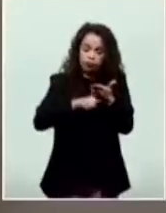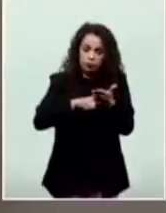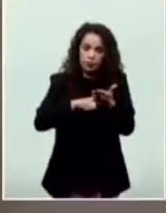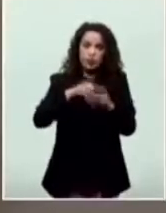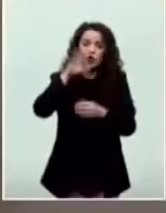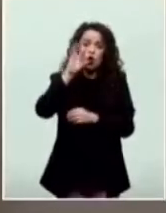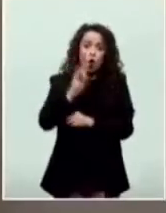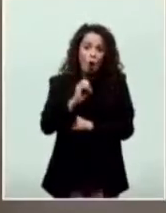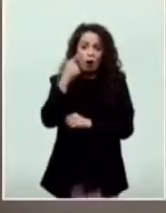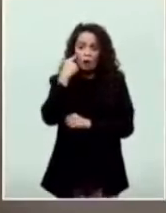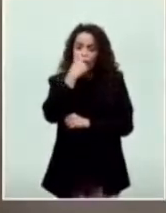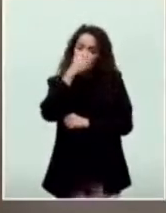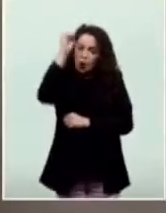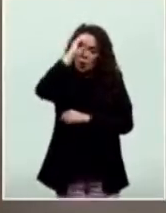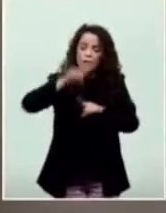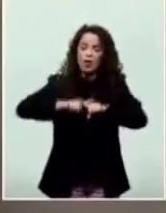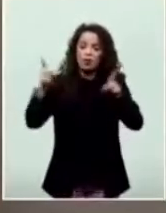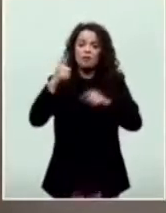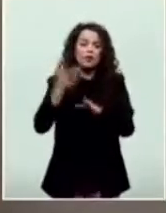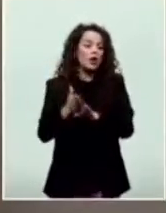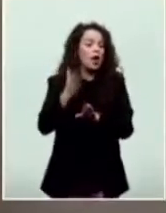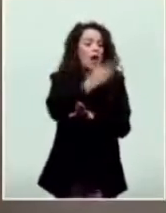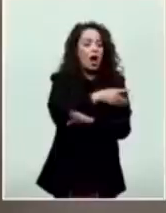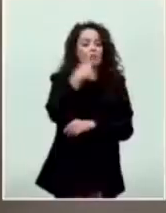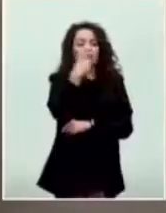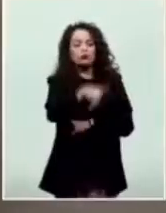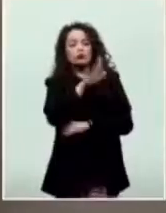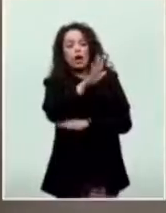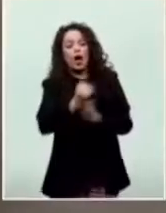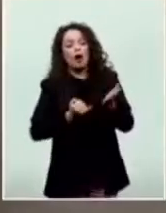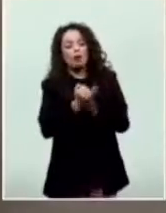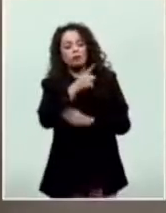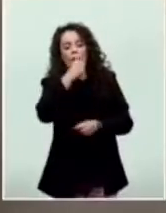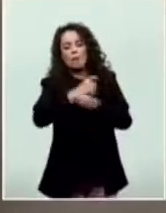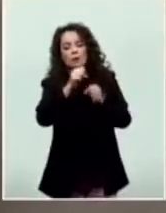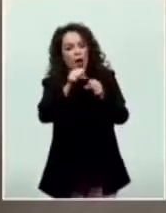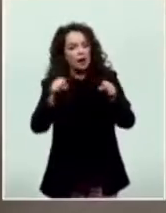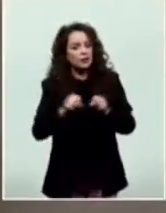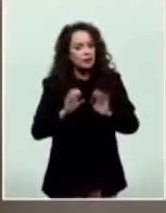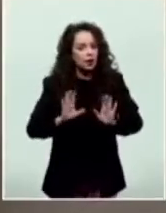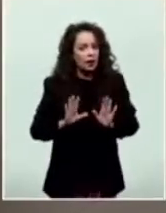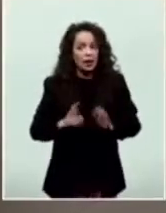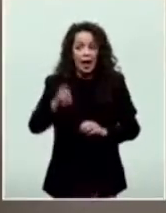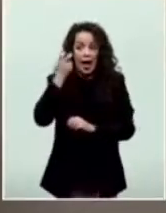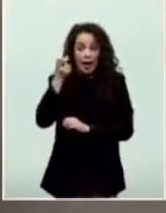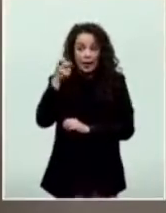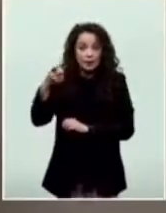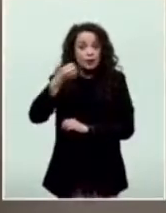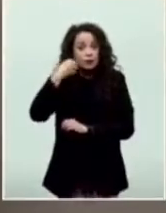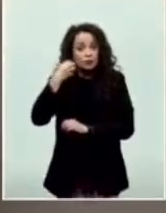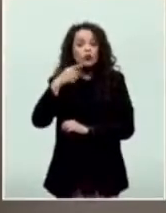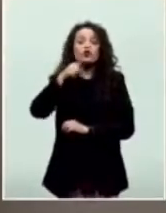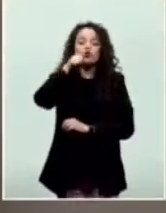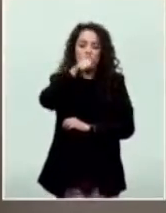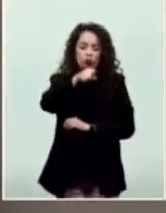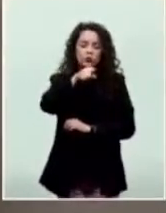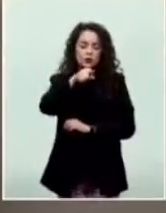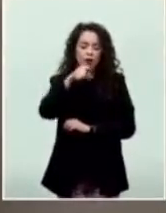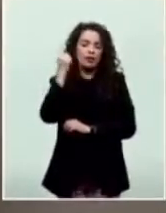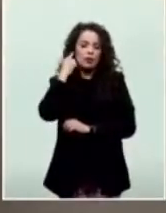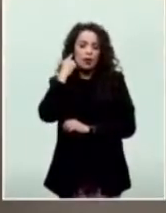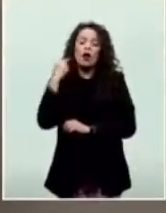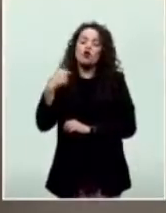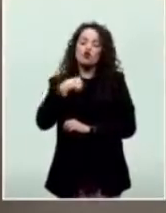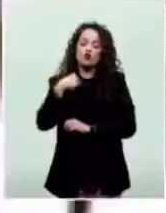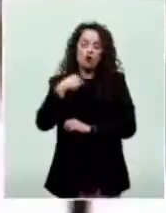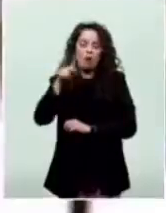un criterio distinto al que tomó la primera sala. Y en esa sesión ustedes escucharán lo que yo pienso de la decisión que tomó la primera sala. Sí,